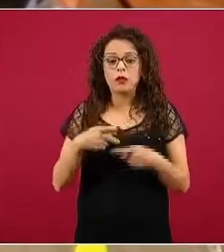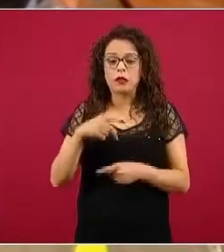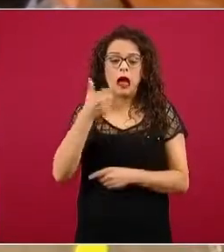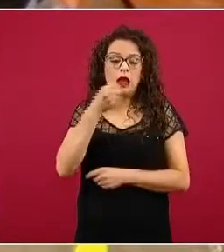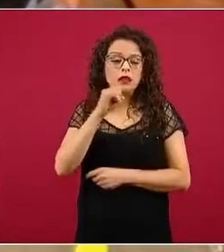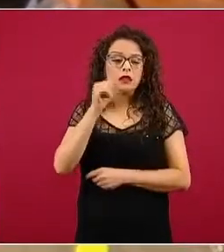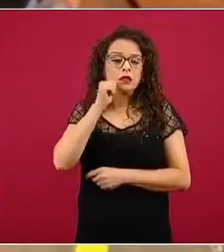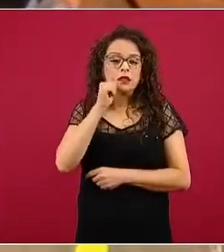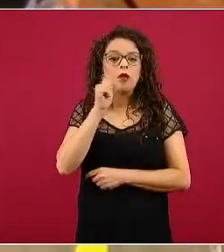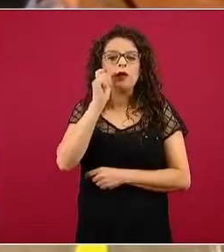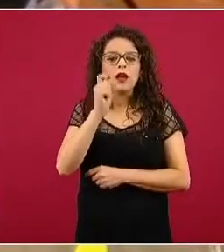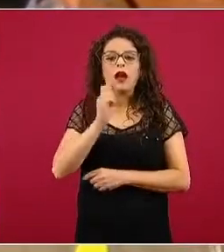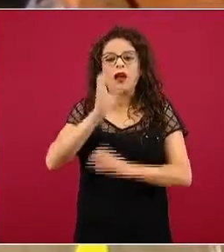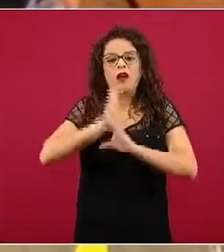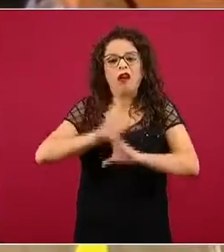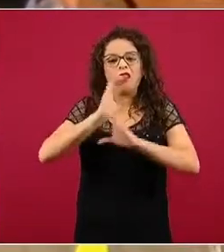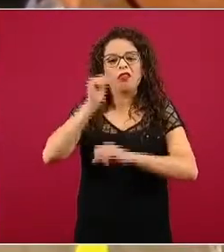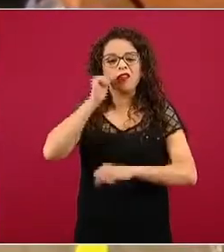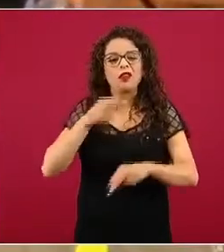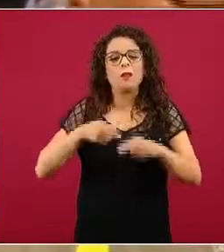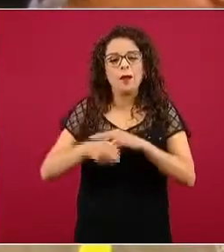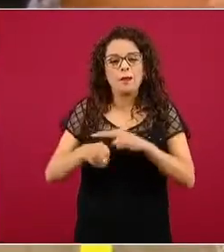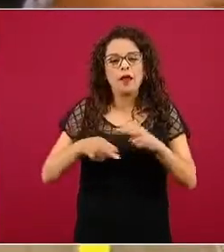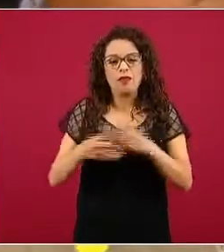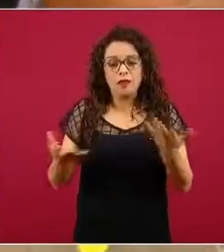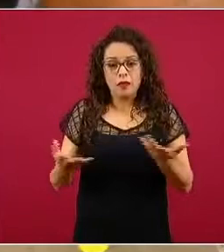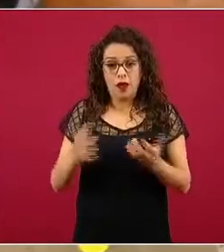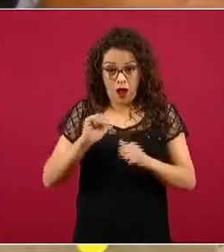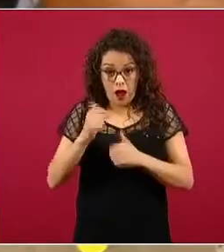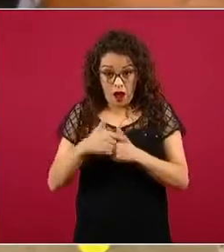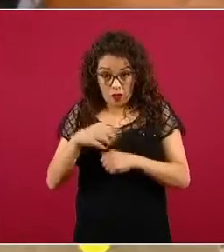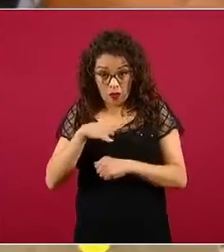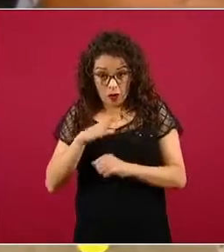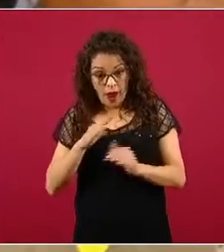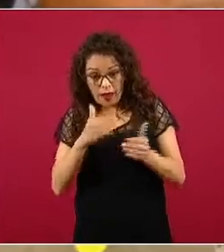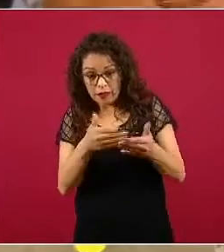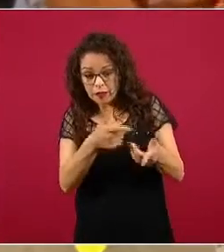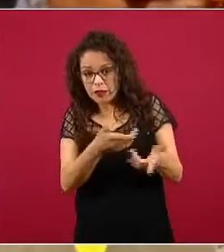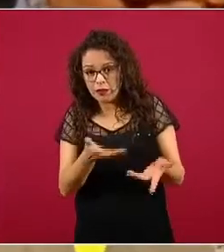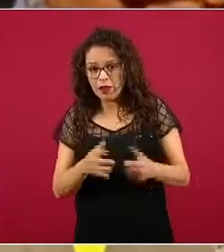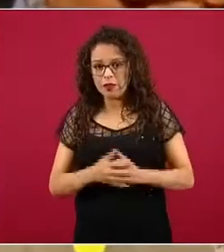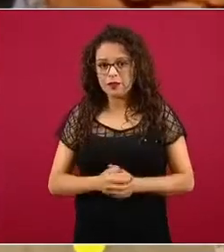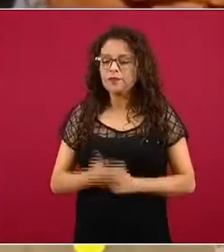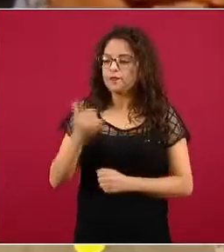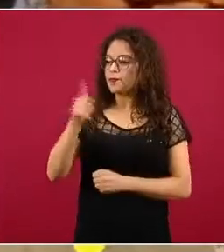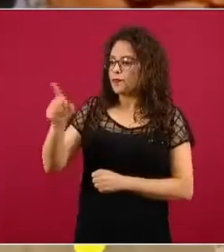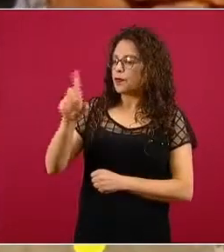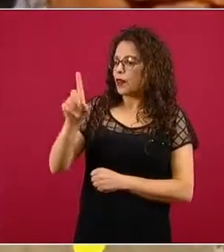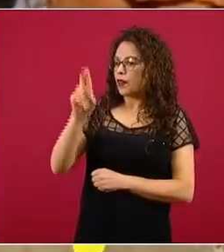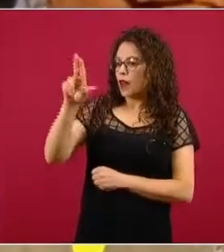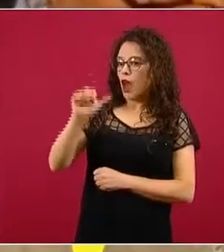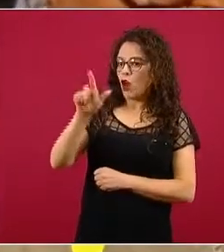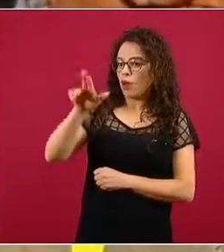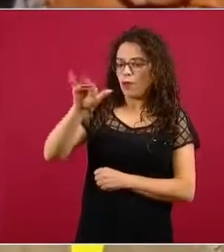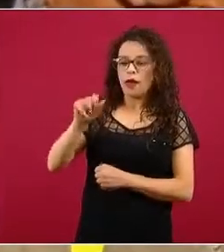algún programa específico. Y doctora Lomía, con los pacientes que presentan secuelas